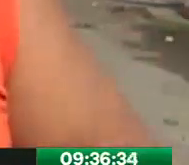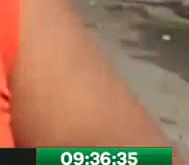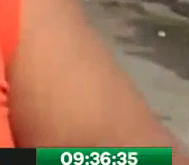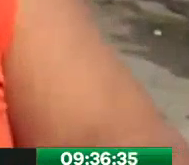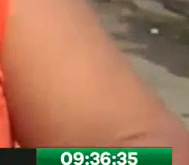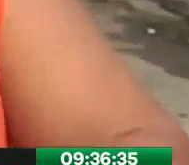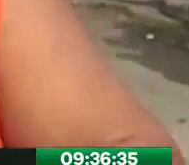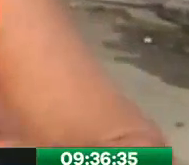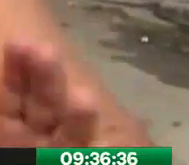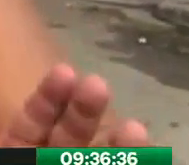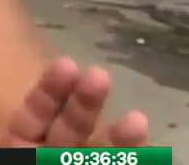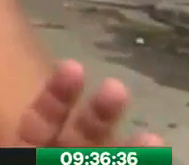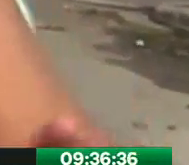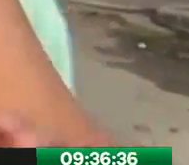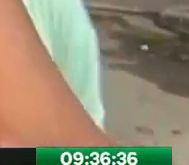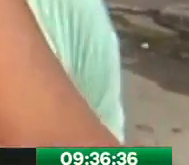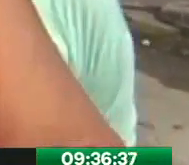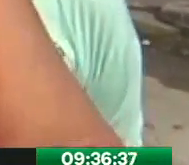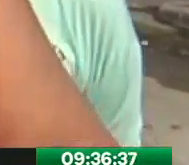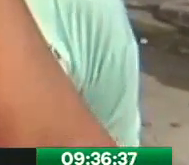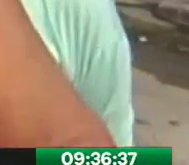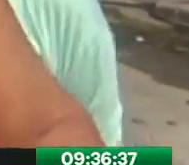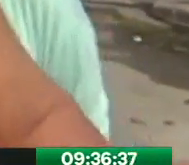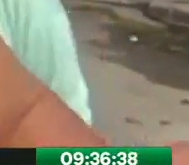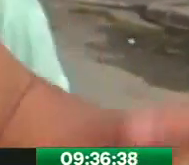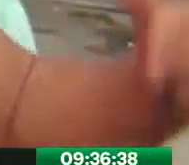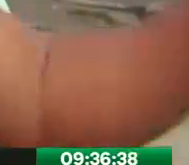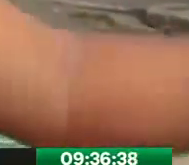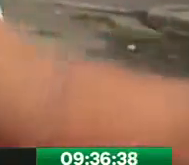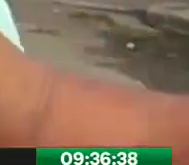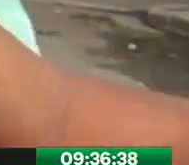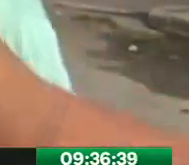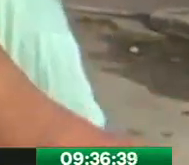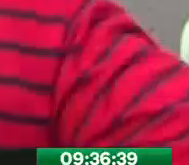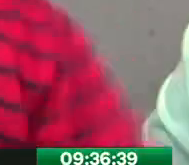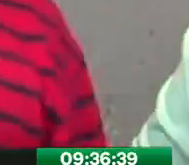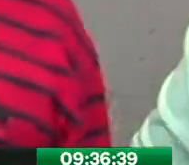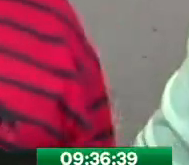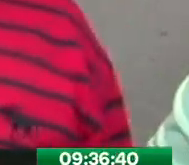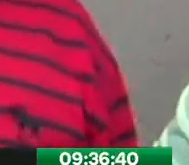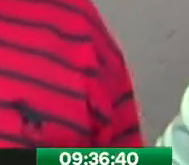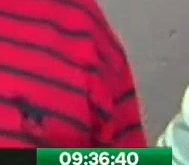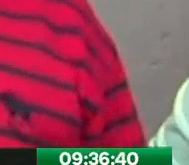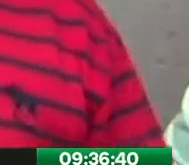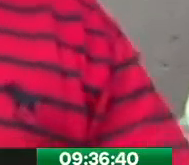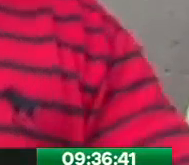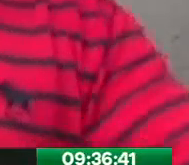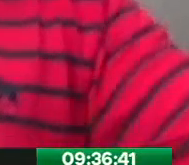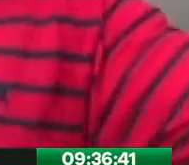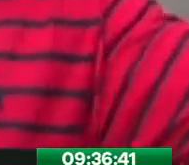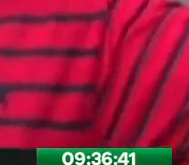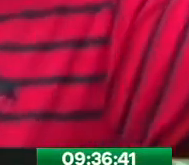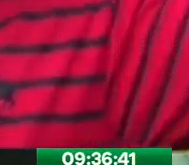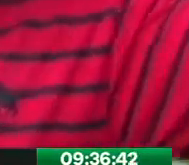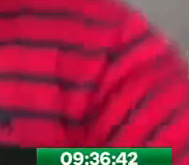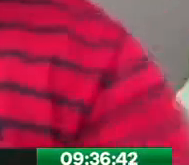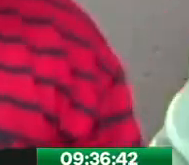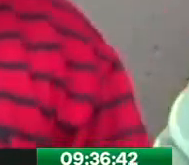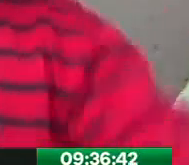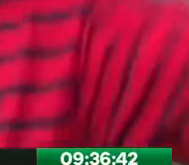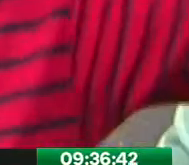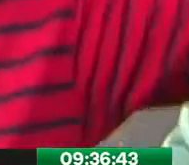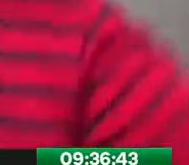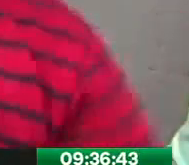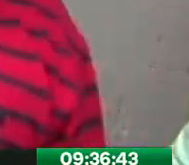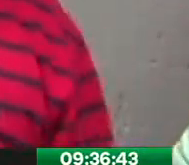tienen por un horario fijo de botar la basura, vienen y la empiezan a amontonar. 3 veces a la semana. Los